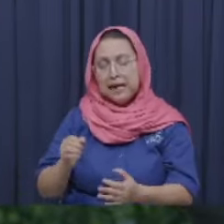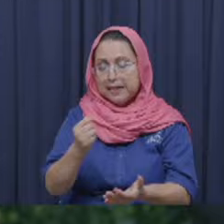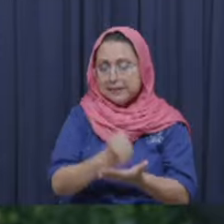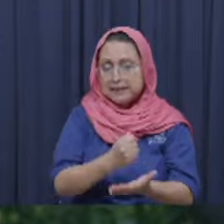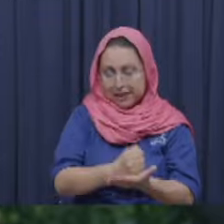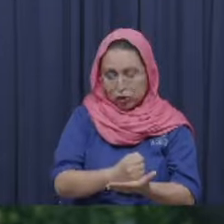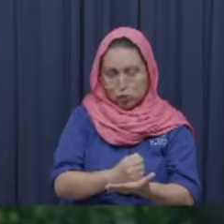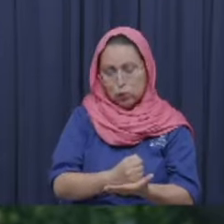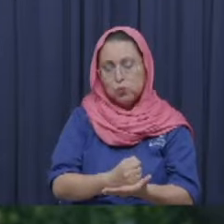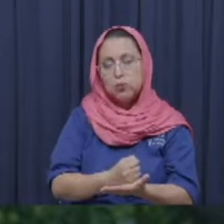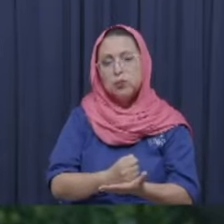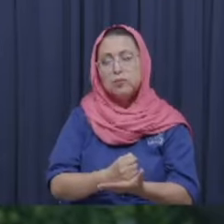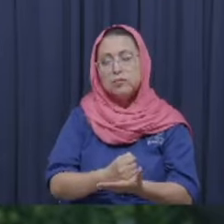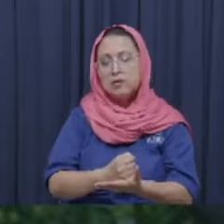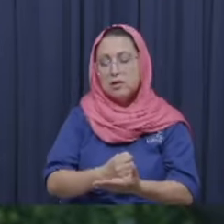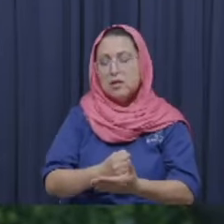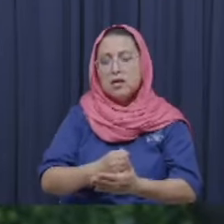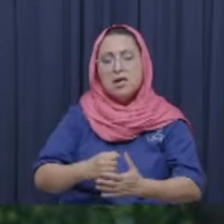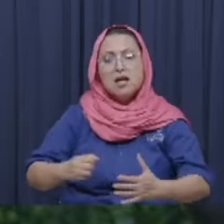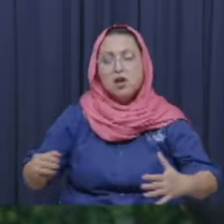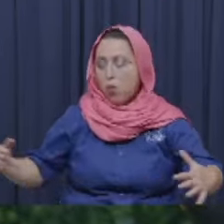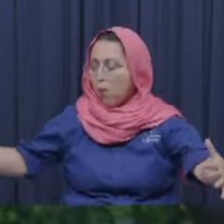destrucción, lo cubrió.